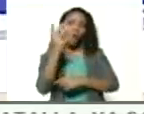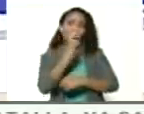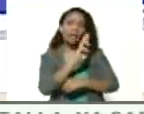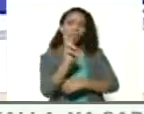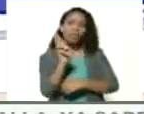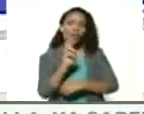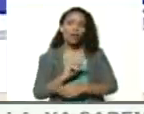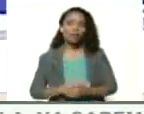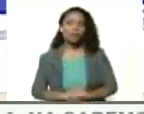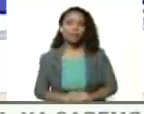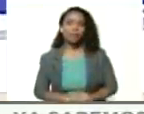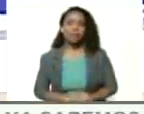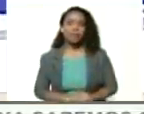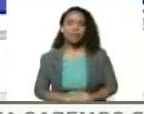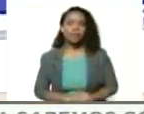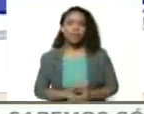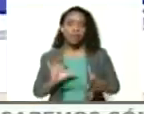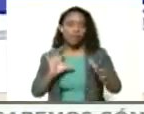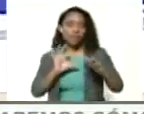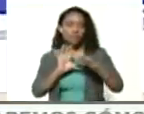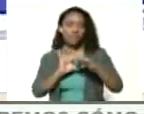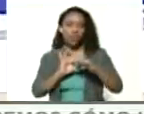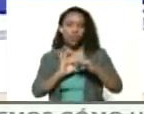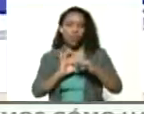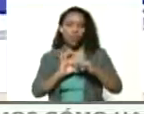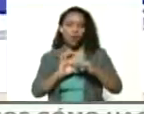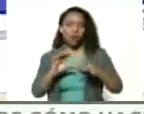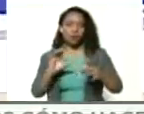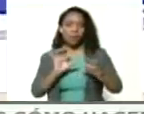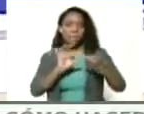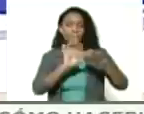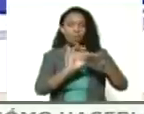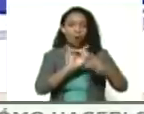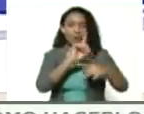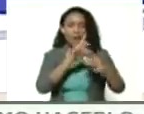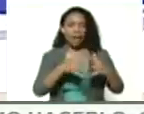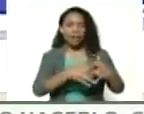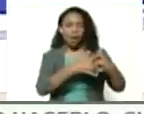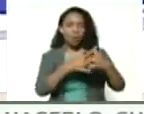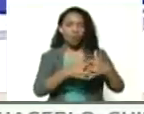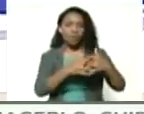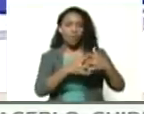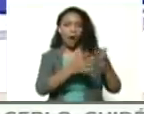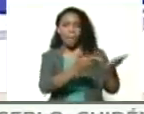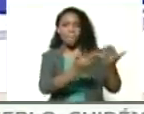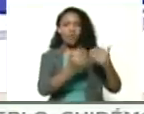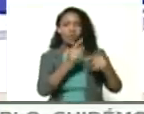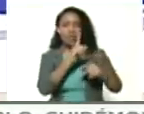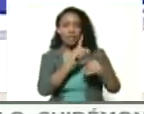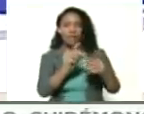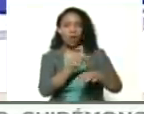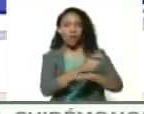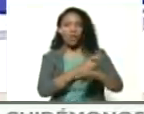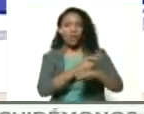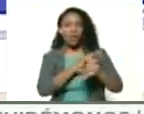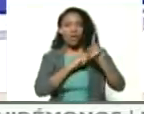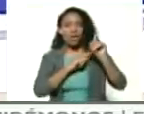república, aliados, dependientes de los gringos, con el apoyo del gobierno fascista de